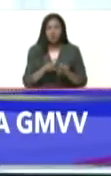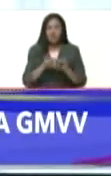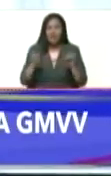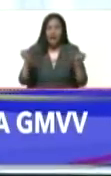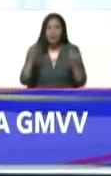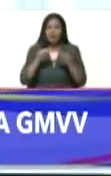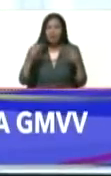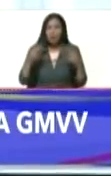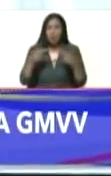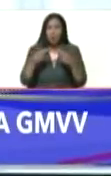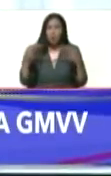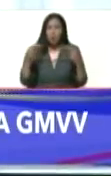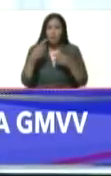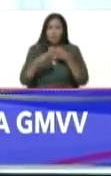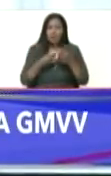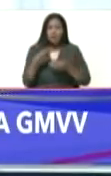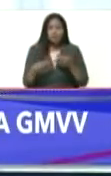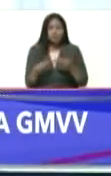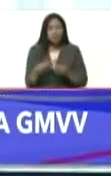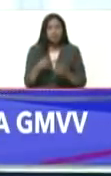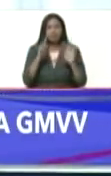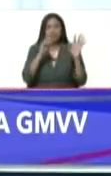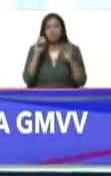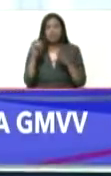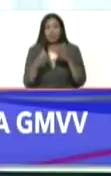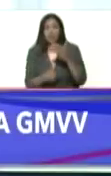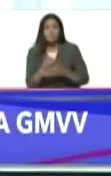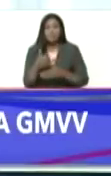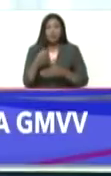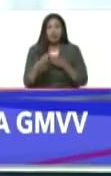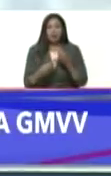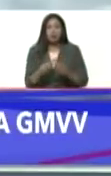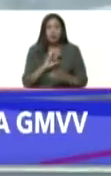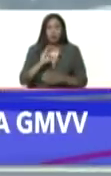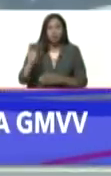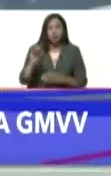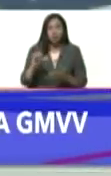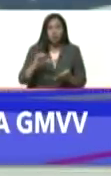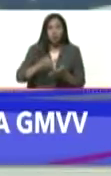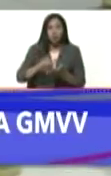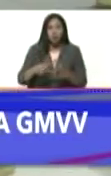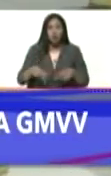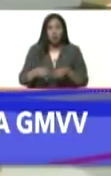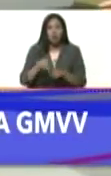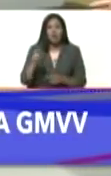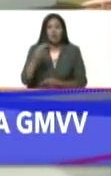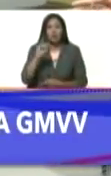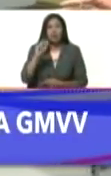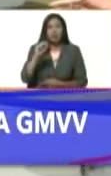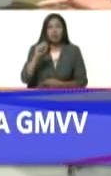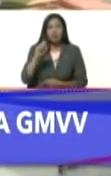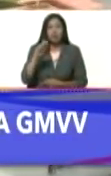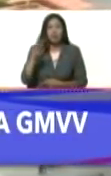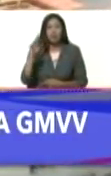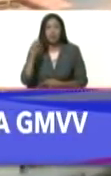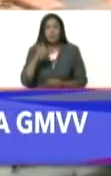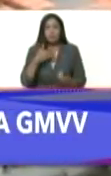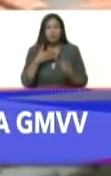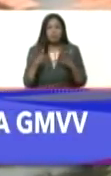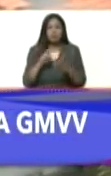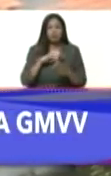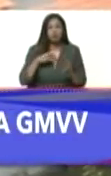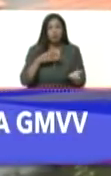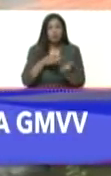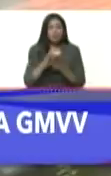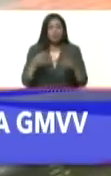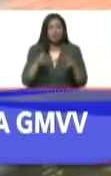para edificar 60 veces una ciudad como Ginebra. Eso nos va a permitir